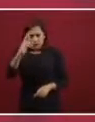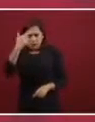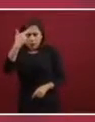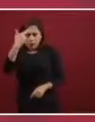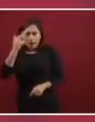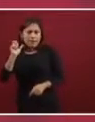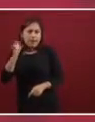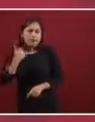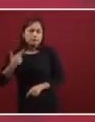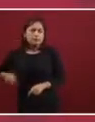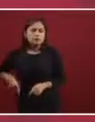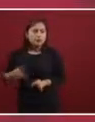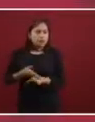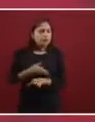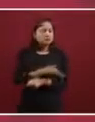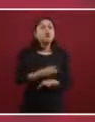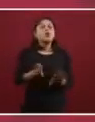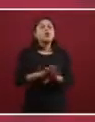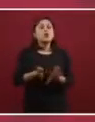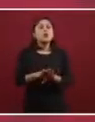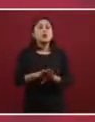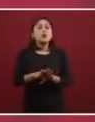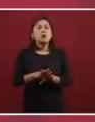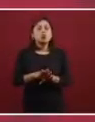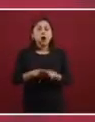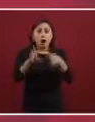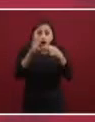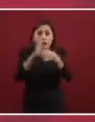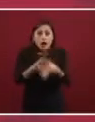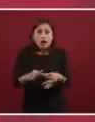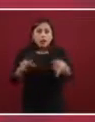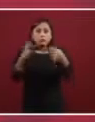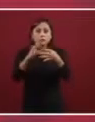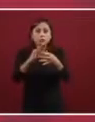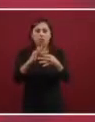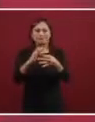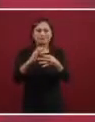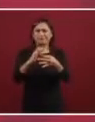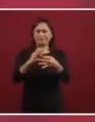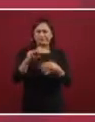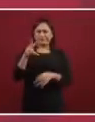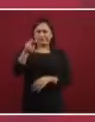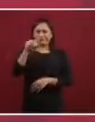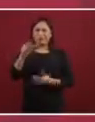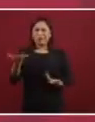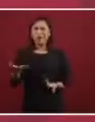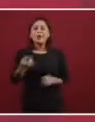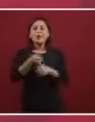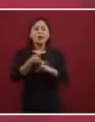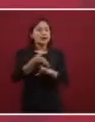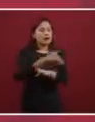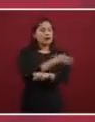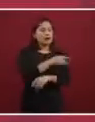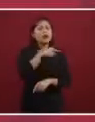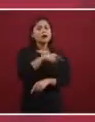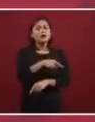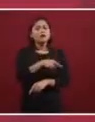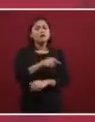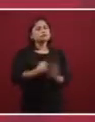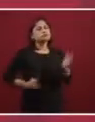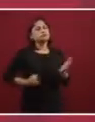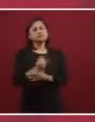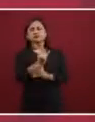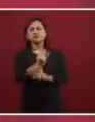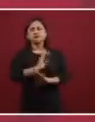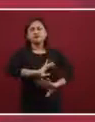Todo era resolverlo con medidas coercitivas. resolver el problema